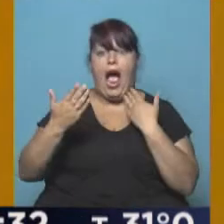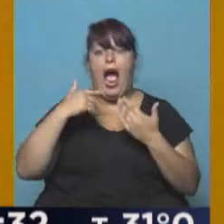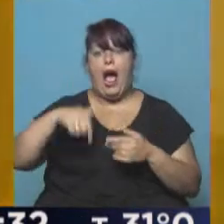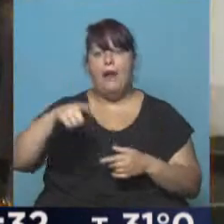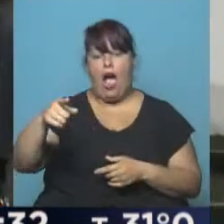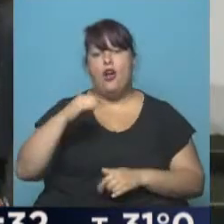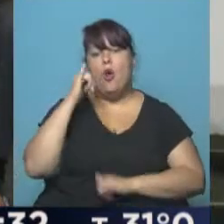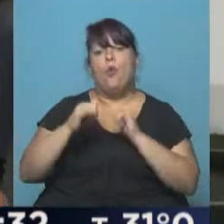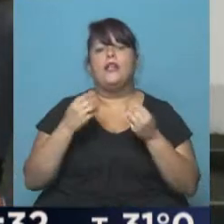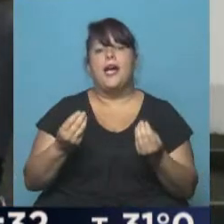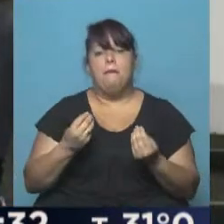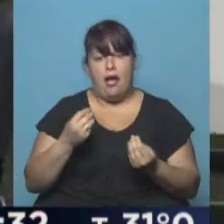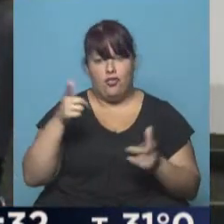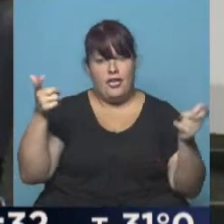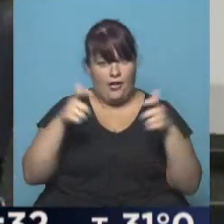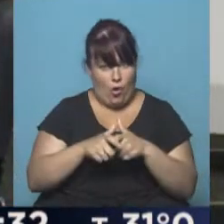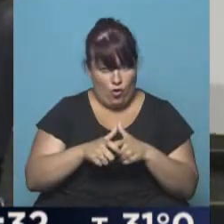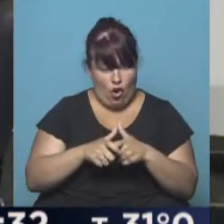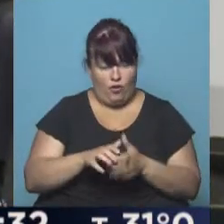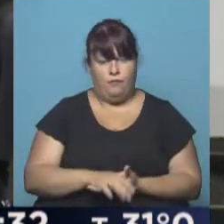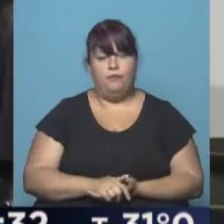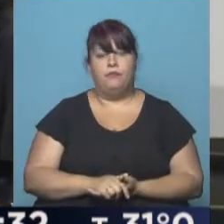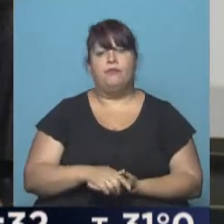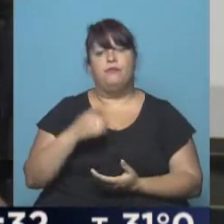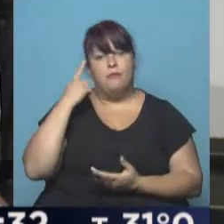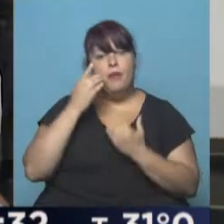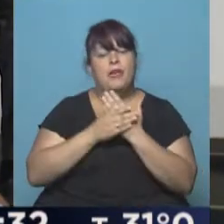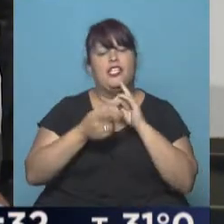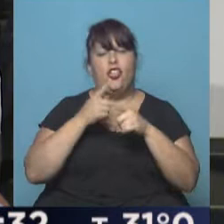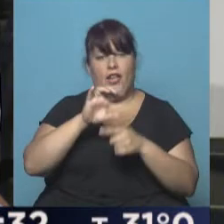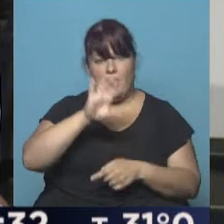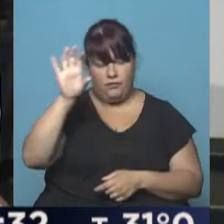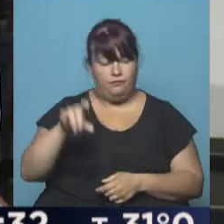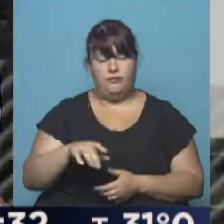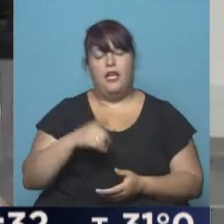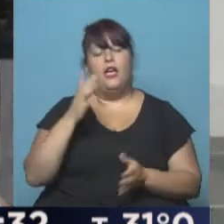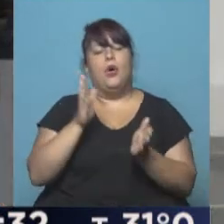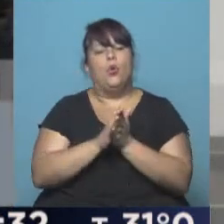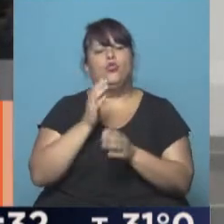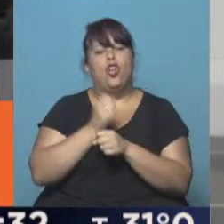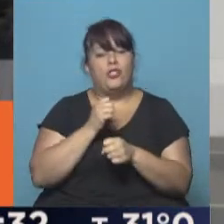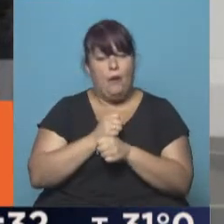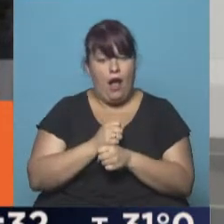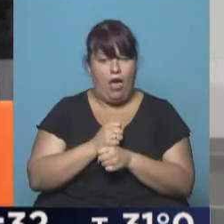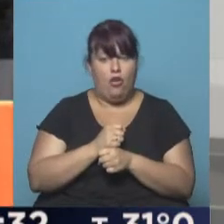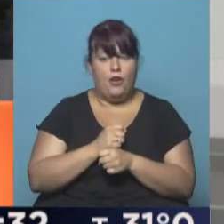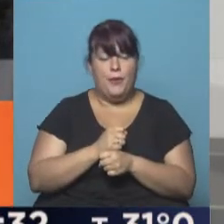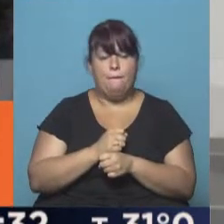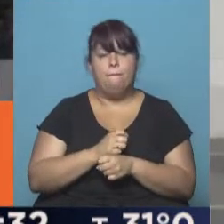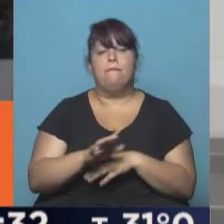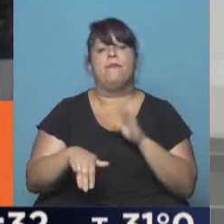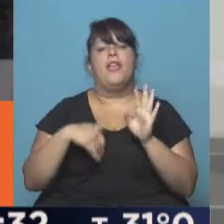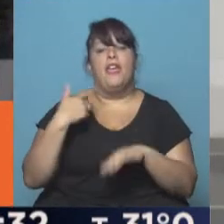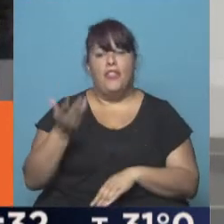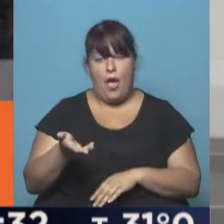momento contándonos a ver qué pasó en esa reunión el ministro del Interior, los Frigerio. representantes de los trabajadores, y